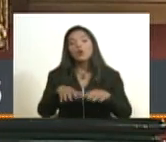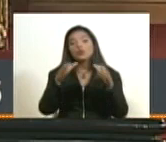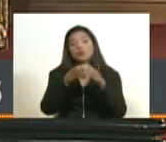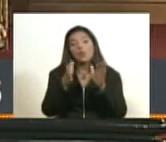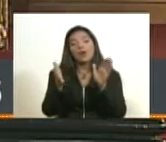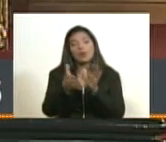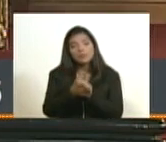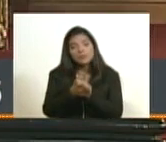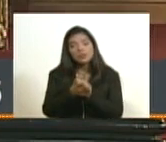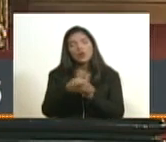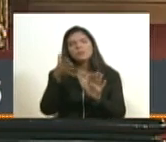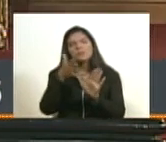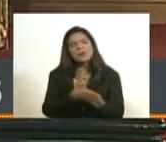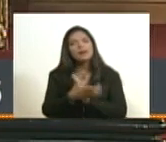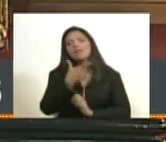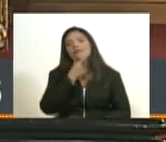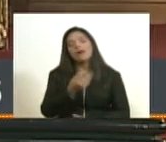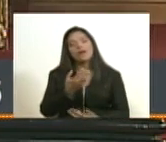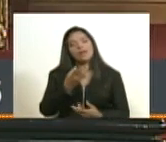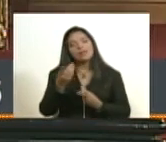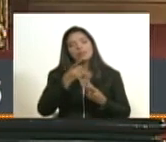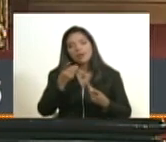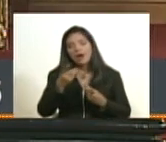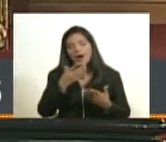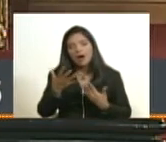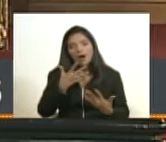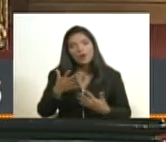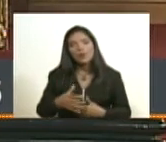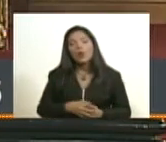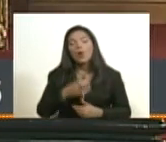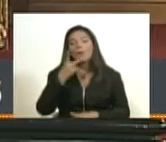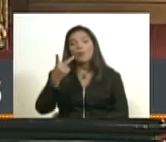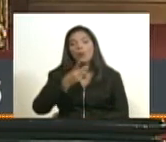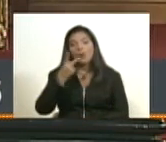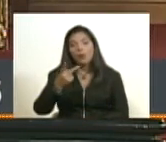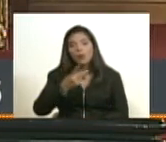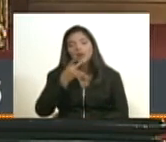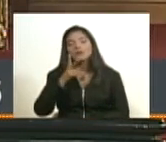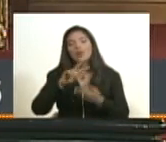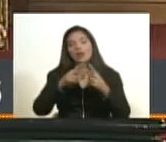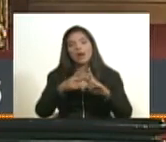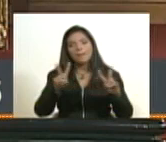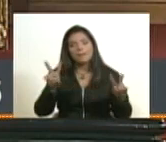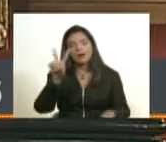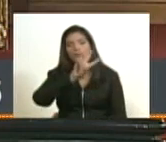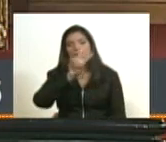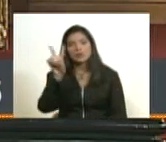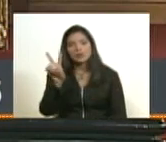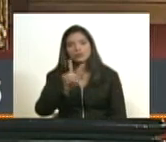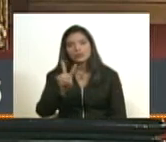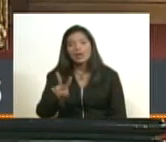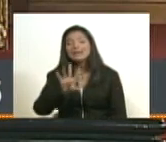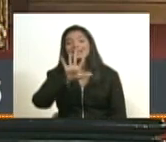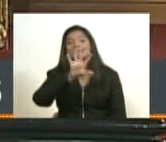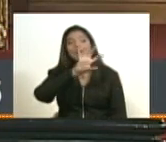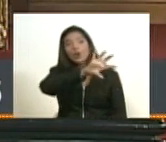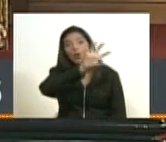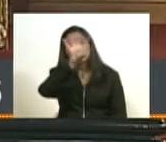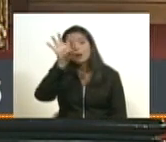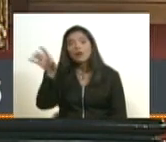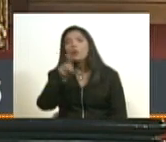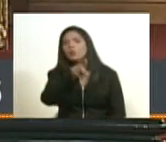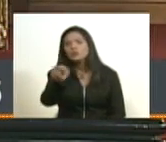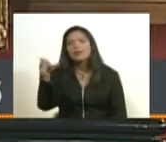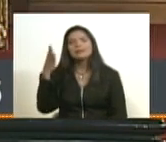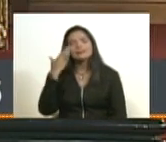amigos para facilitar el diálogo político y la paz en Venezuela. Esos 5 países, como ustedes saben, que